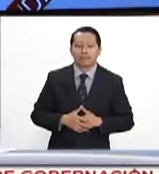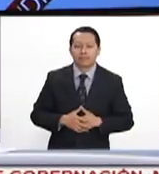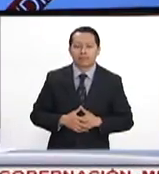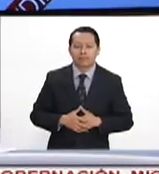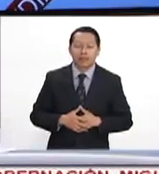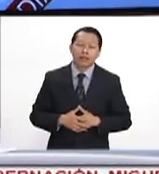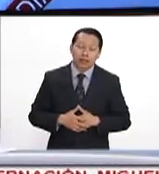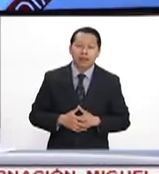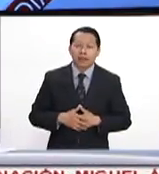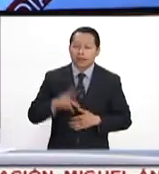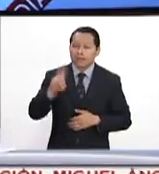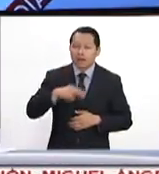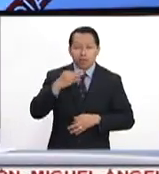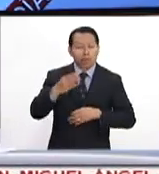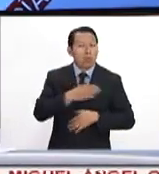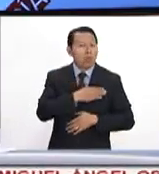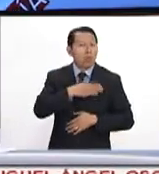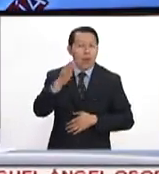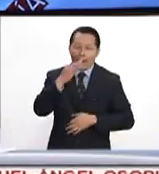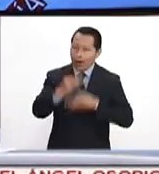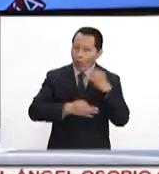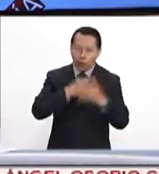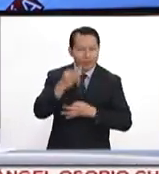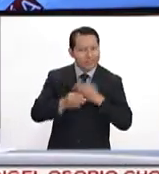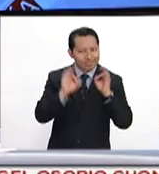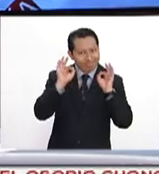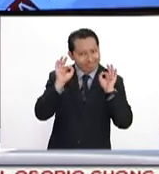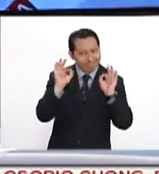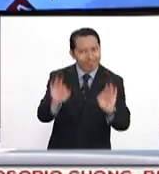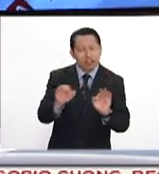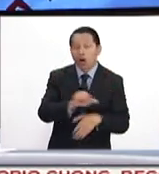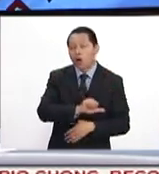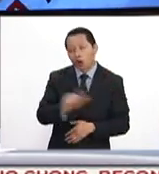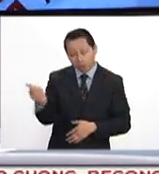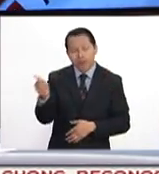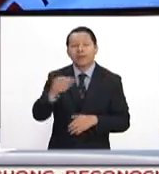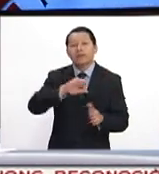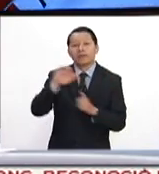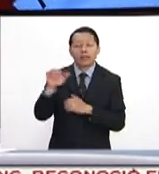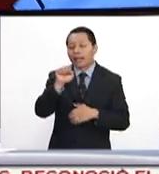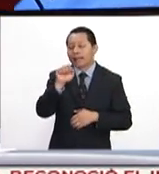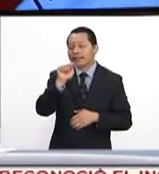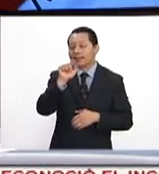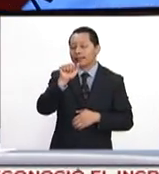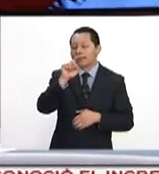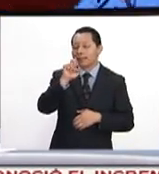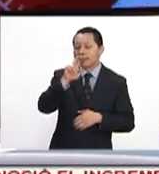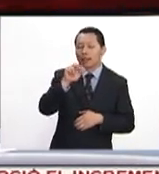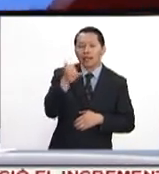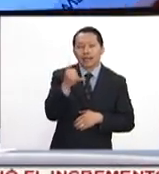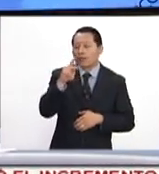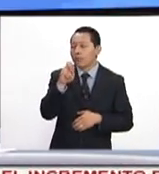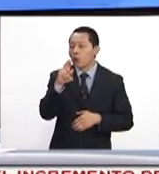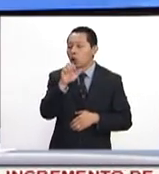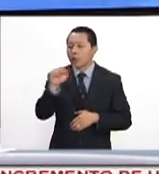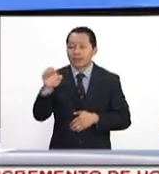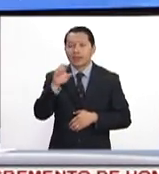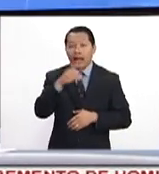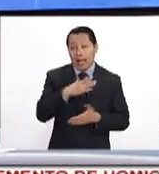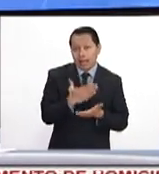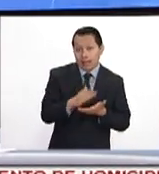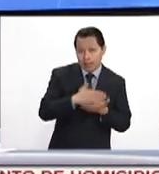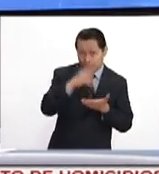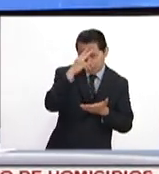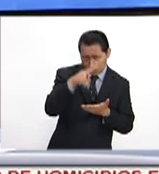Así es, sin duda una excelente noticia para nuestro país. Y en otras buenas noticias, la agencia Standard & Poor's cambió la perspectiva de la calificación de crédito de México